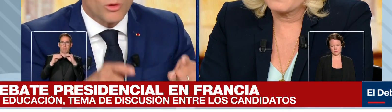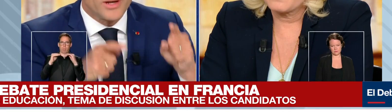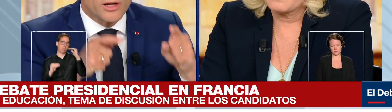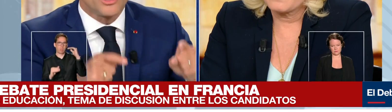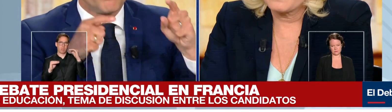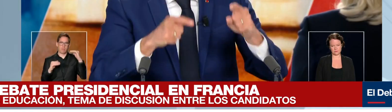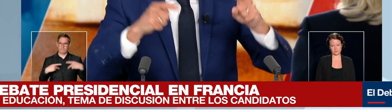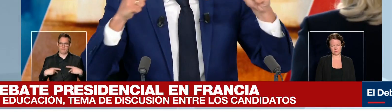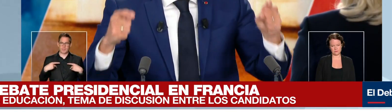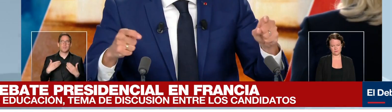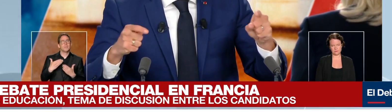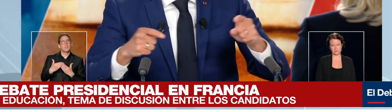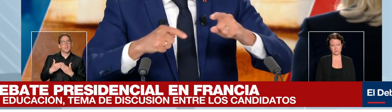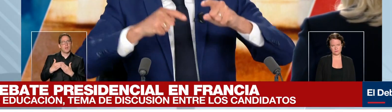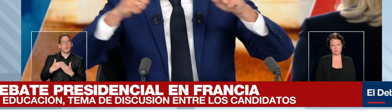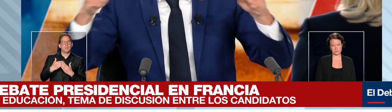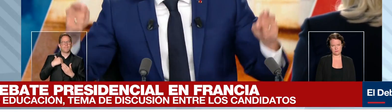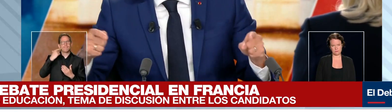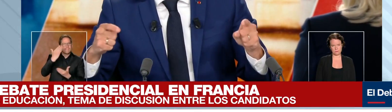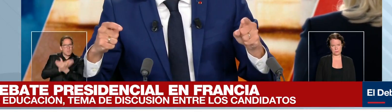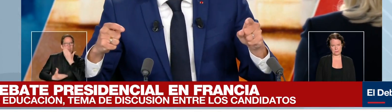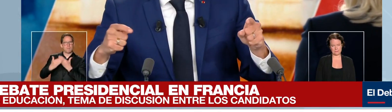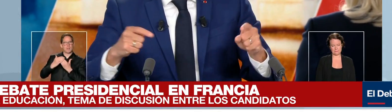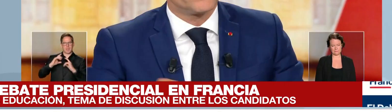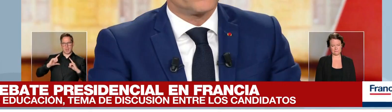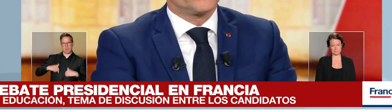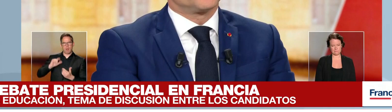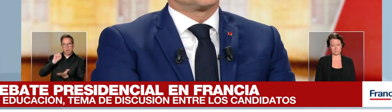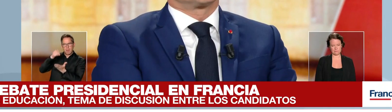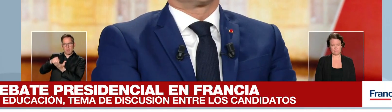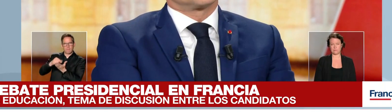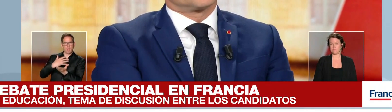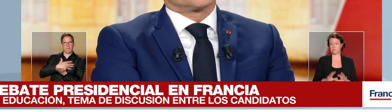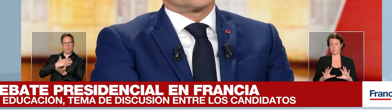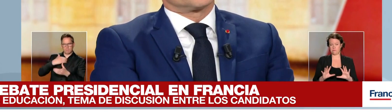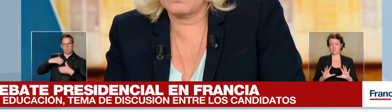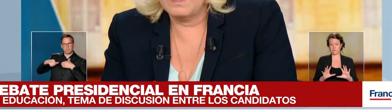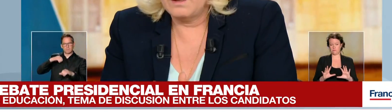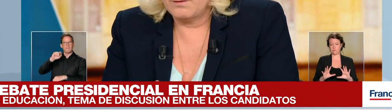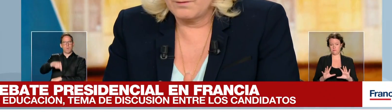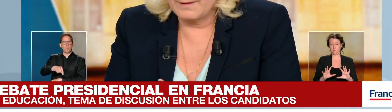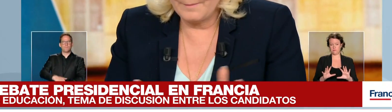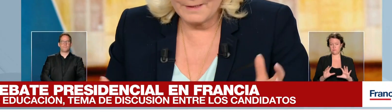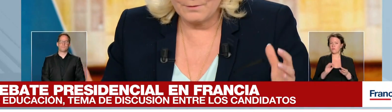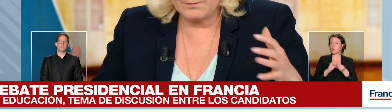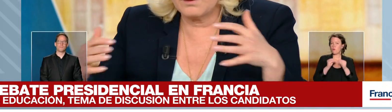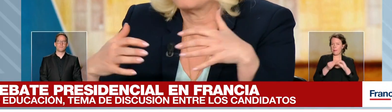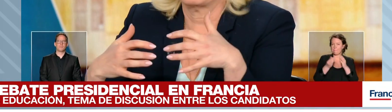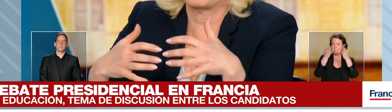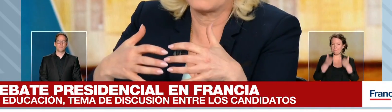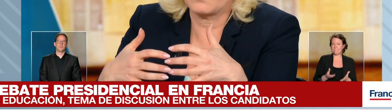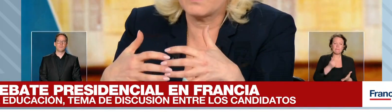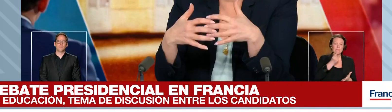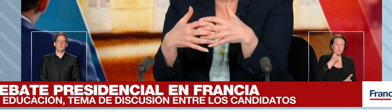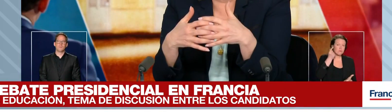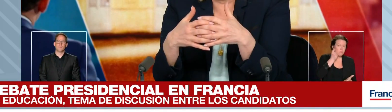injusticia se retoma cada fin de semana. Entonces tenemos que reinvertir con todas las partes. El problema, señor Macron, es que se